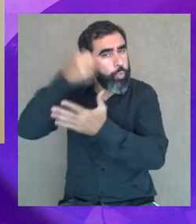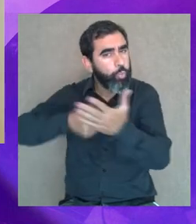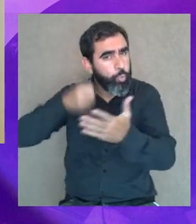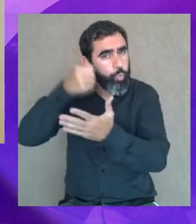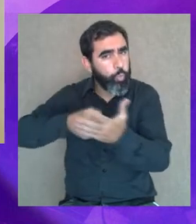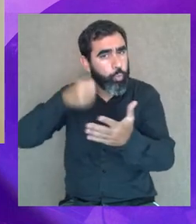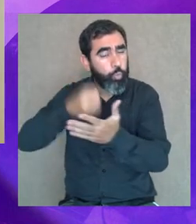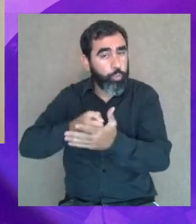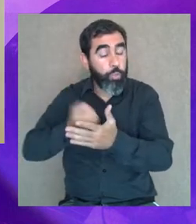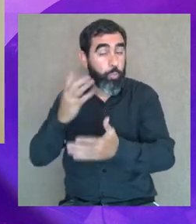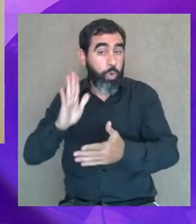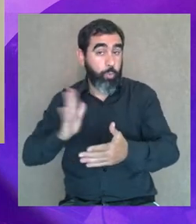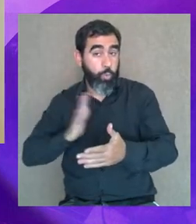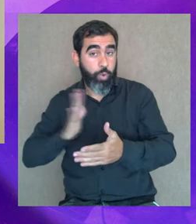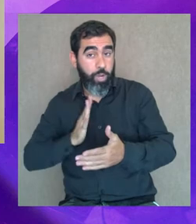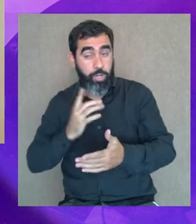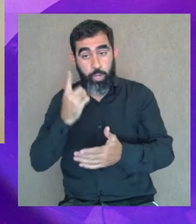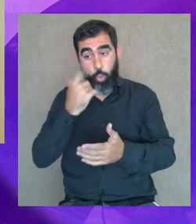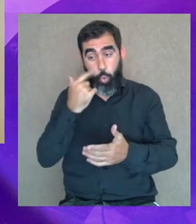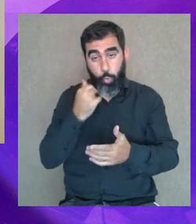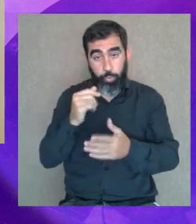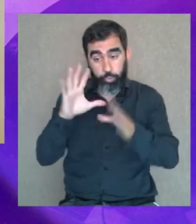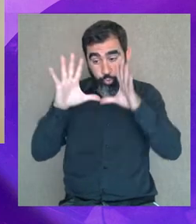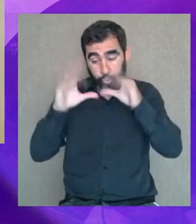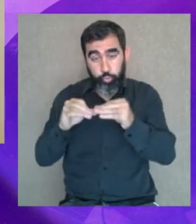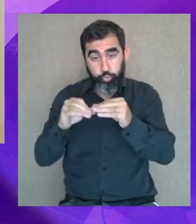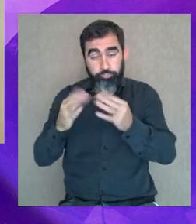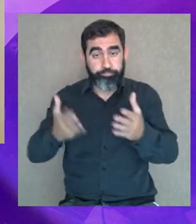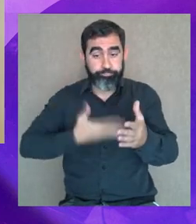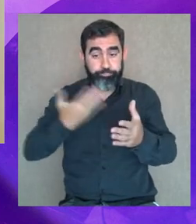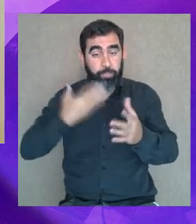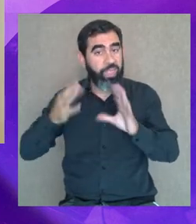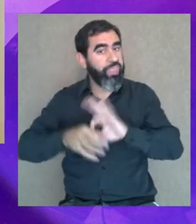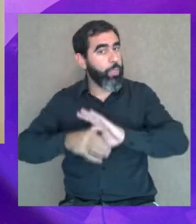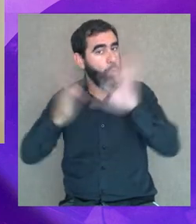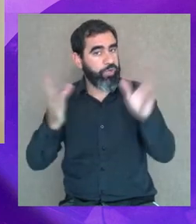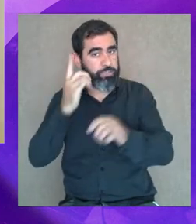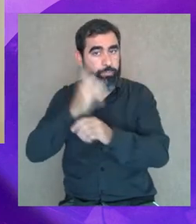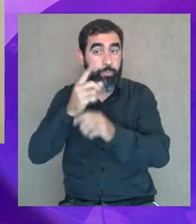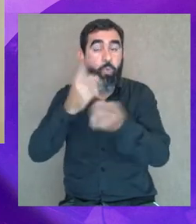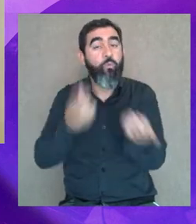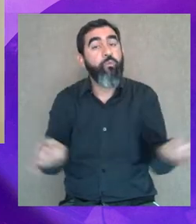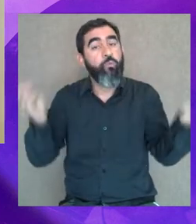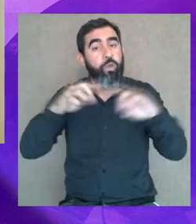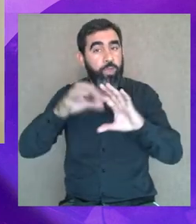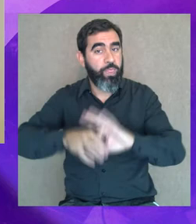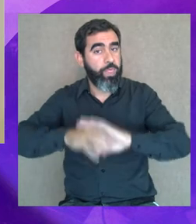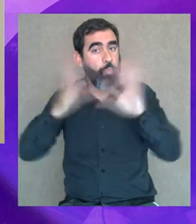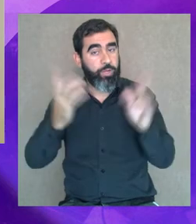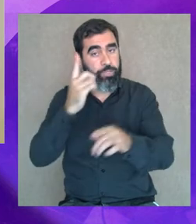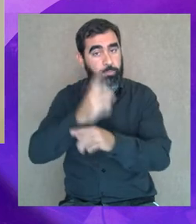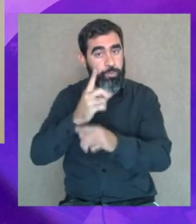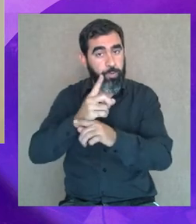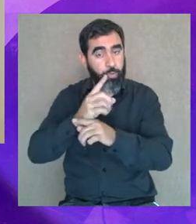a través de sus mujeres y de sus hombres por reivindicado democracia primero por restaurar la democracia claro